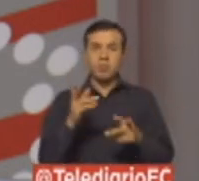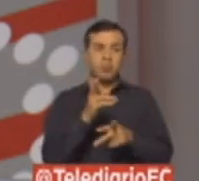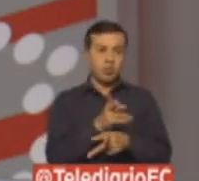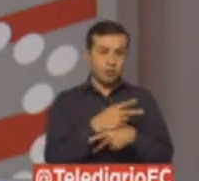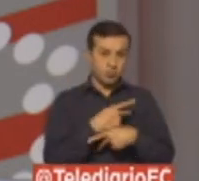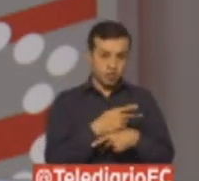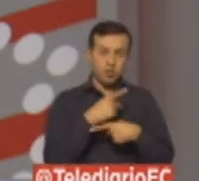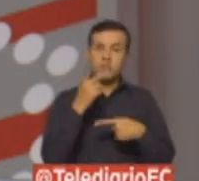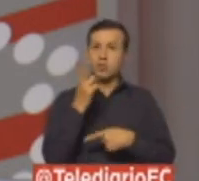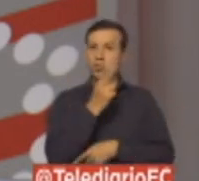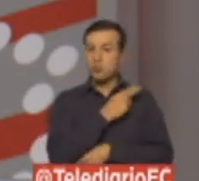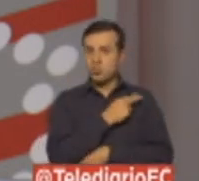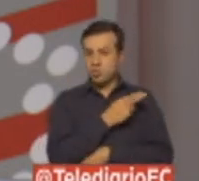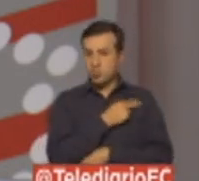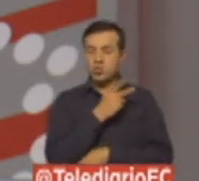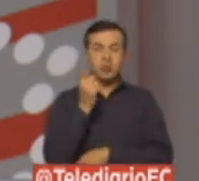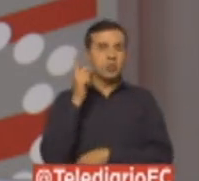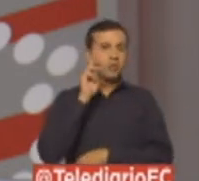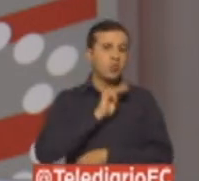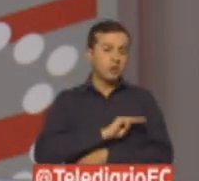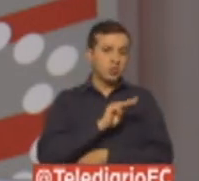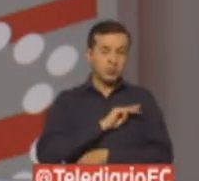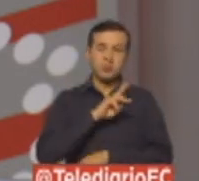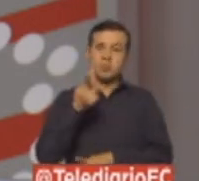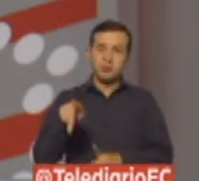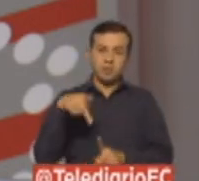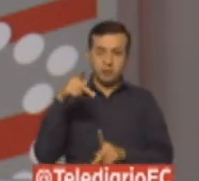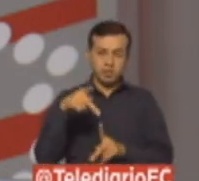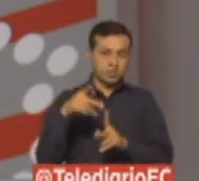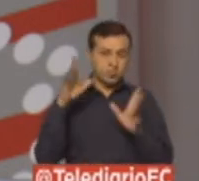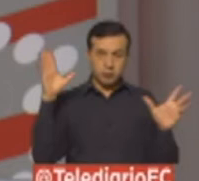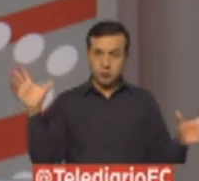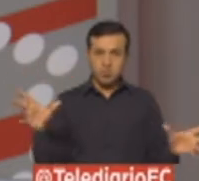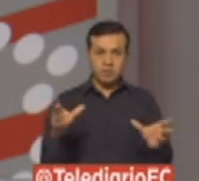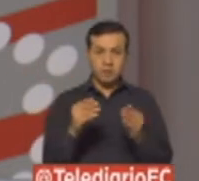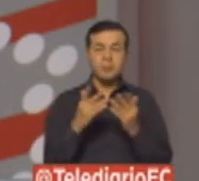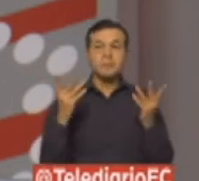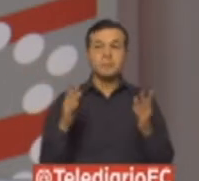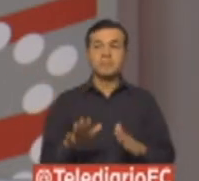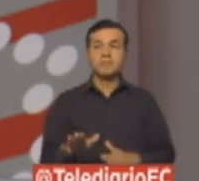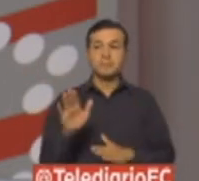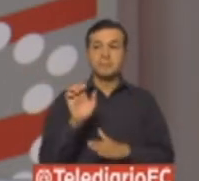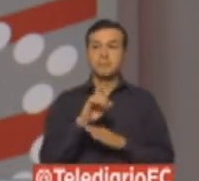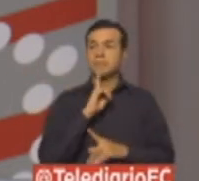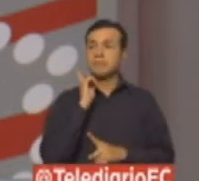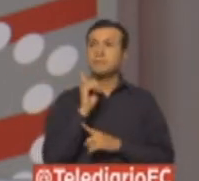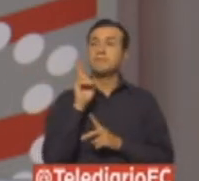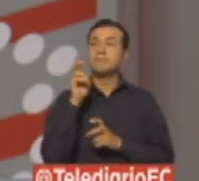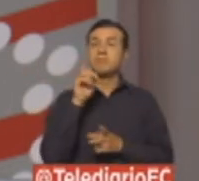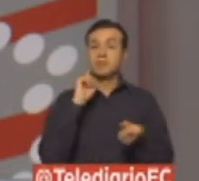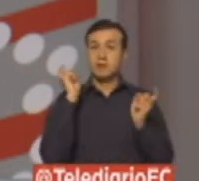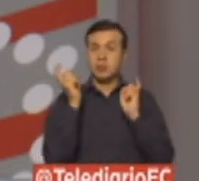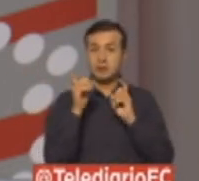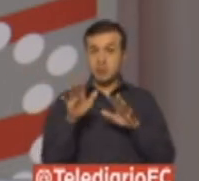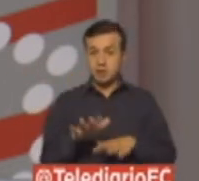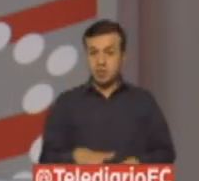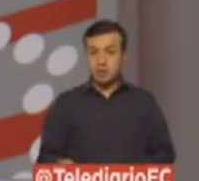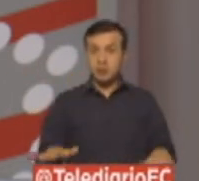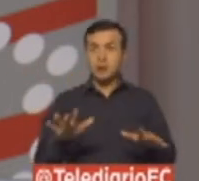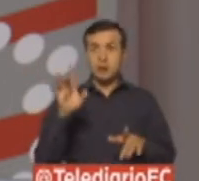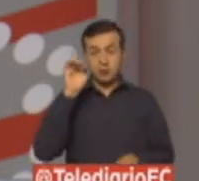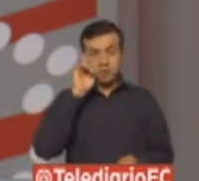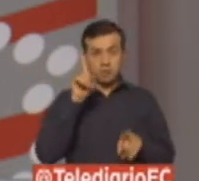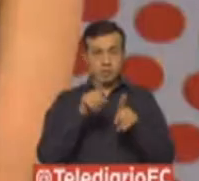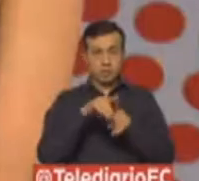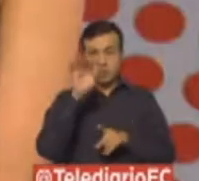productivo la academia los gobiernos autónomo descentralizados del gobierno nacional son los compromisos del ecuador en materia de cambio climático en el marco de los